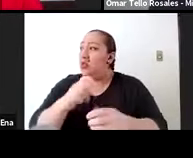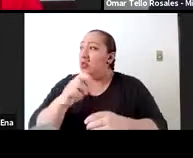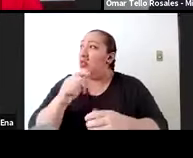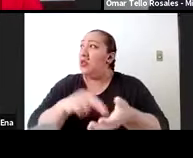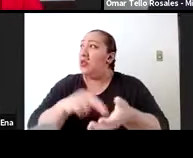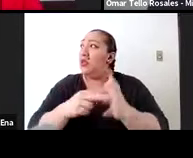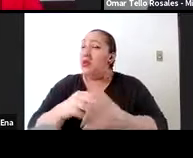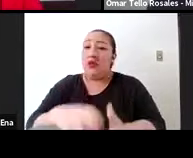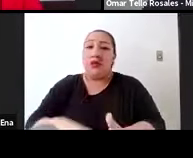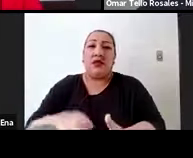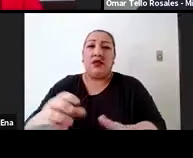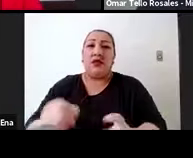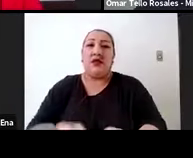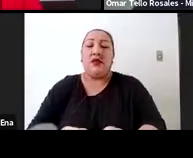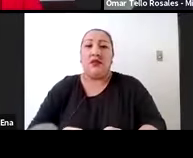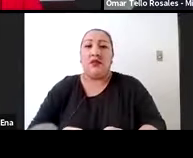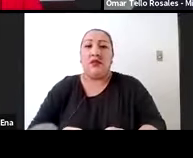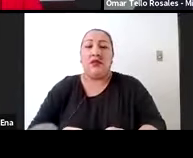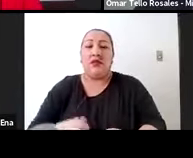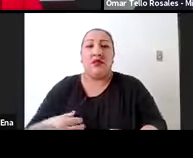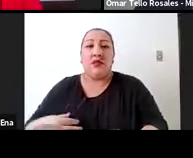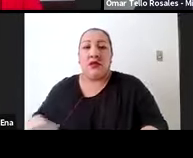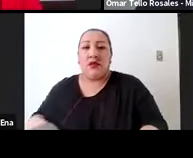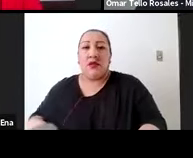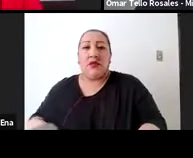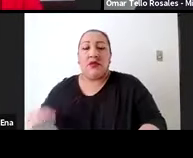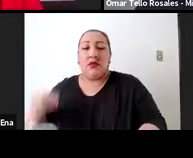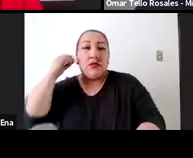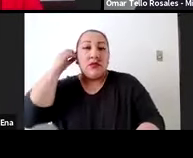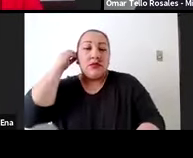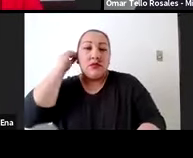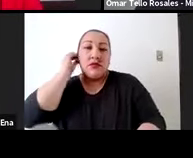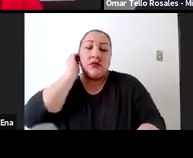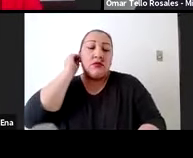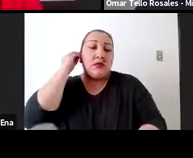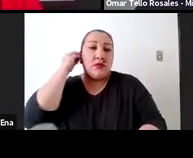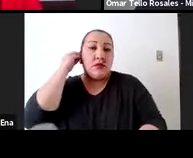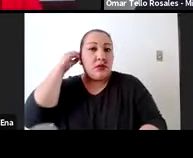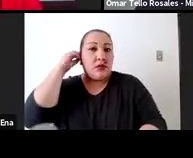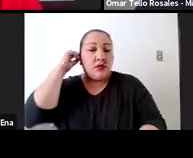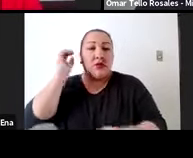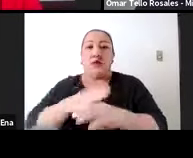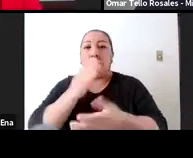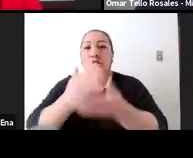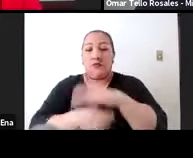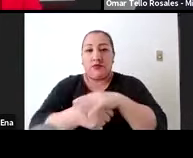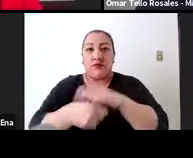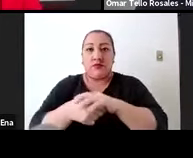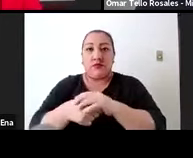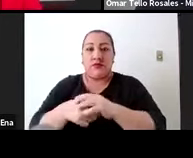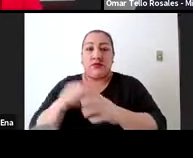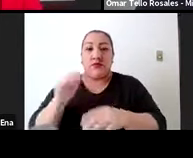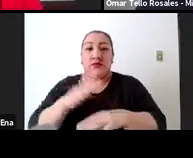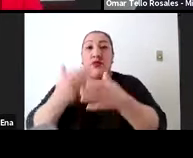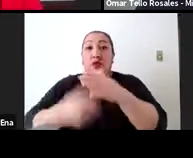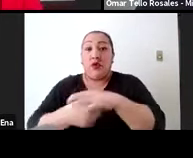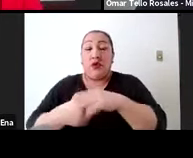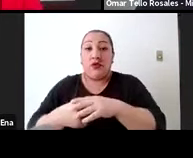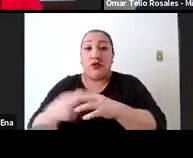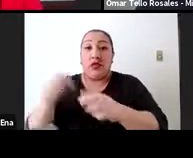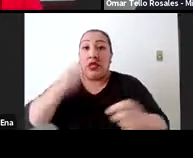que los tipos penales en relación a estos actos de corrupción están muy claros. Se trata de peculado agravado, colusión y